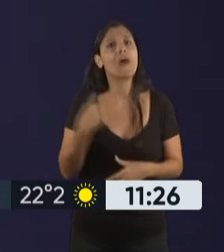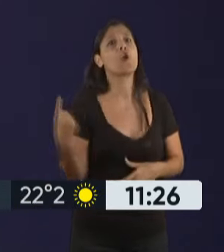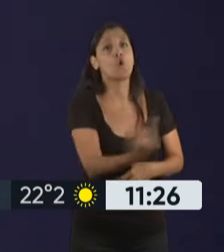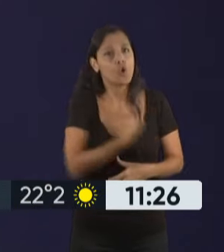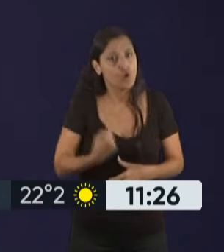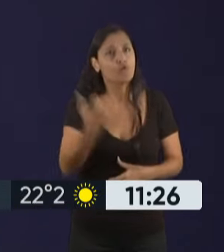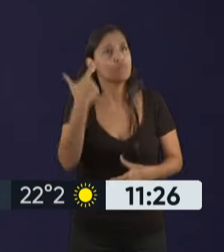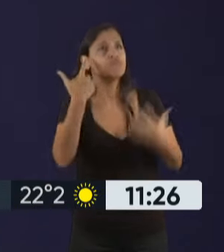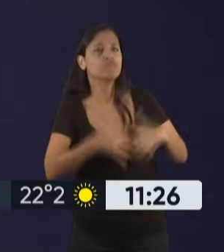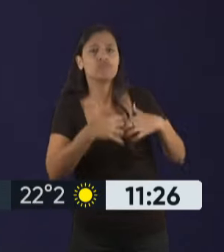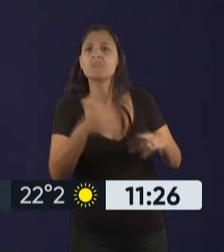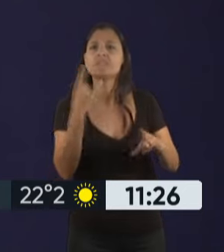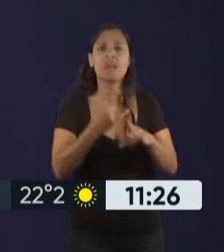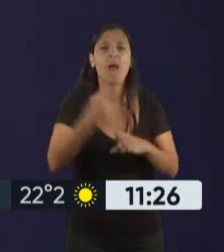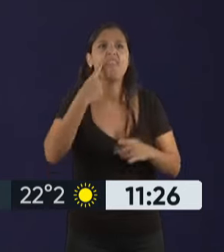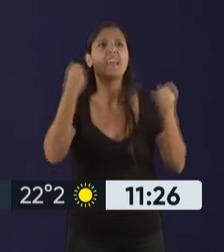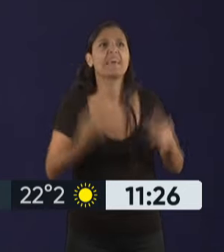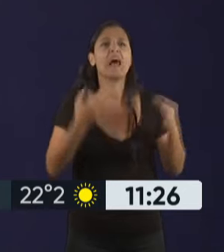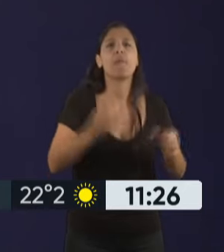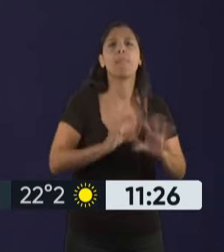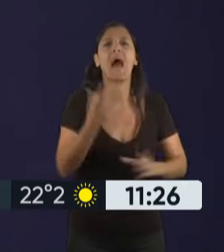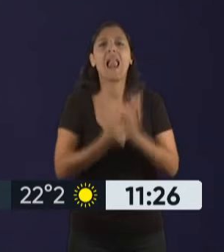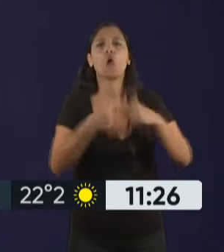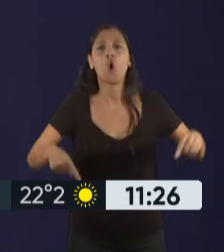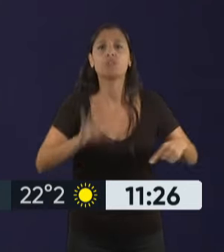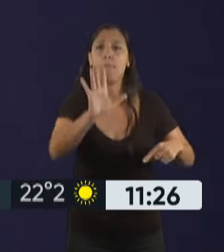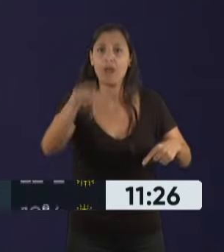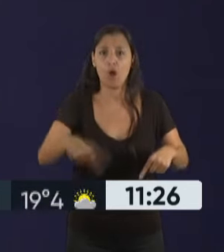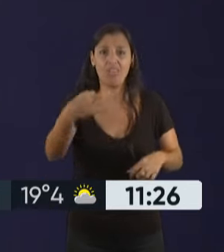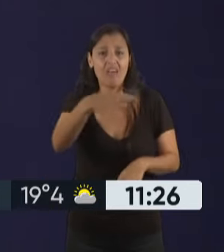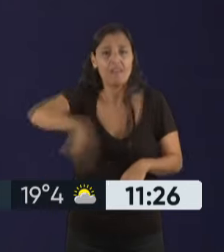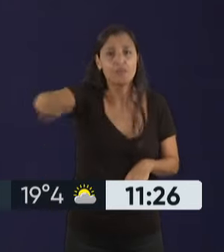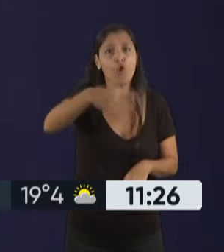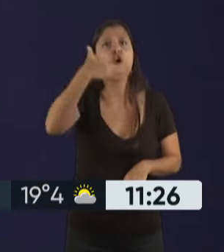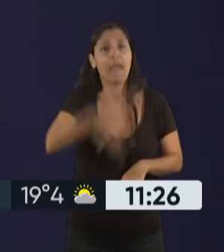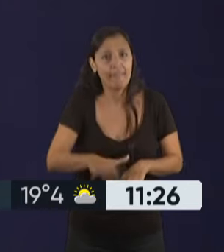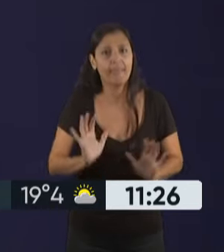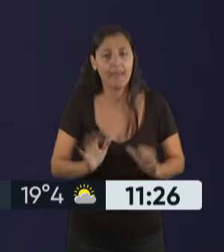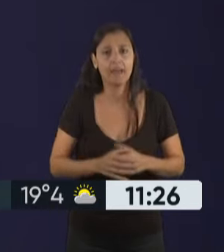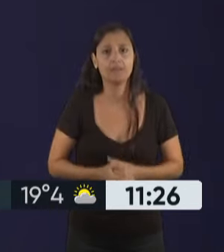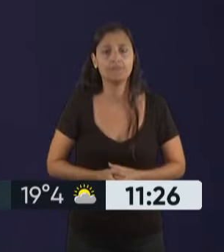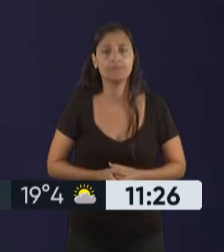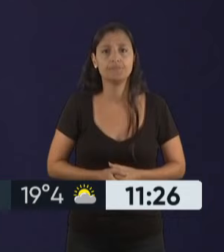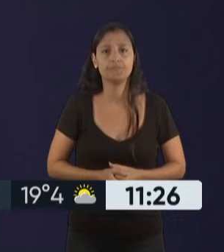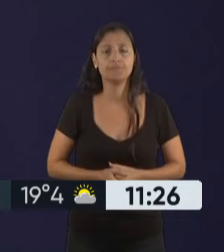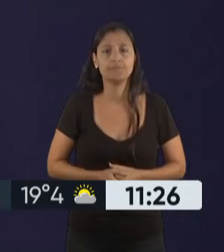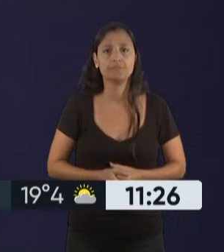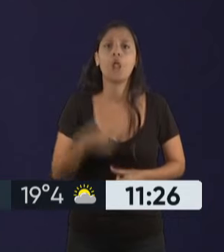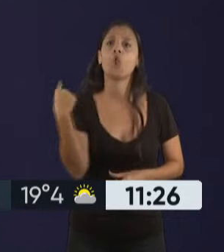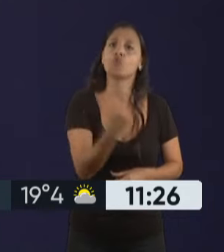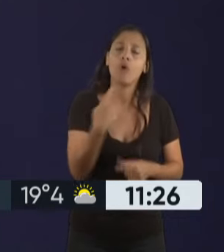es este pero hay que entender que el pelear contra gente